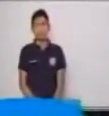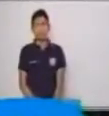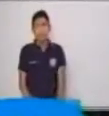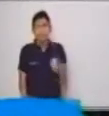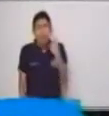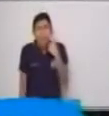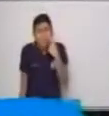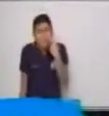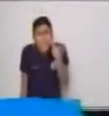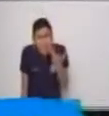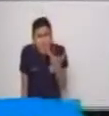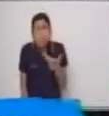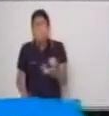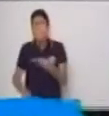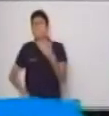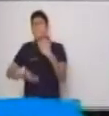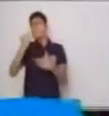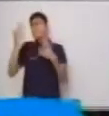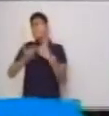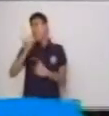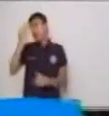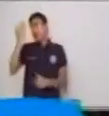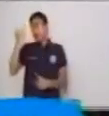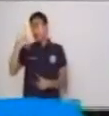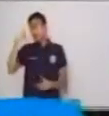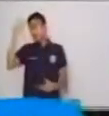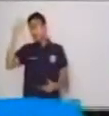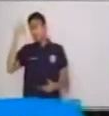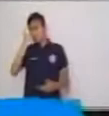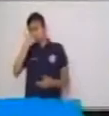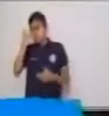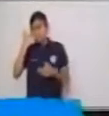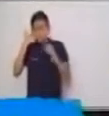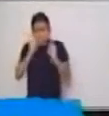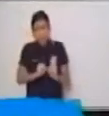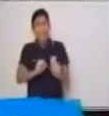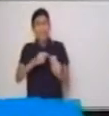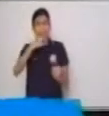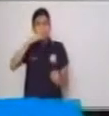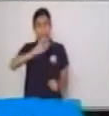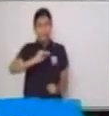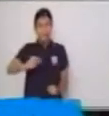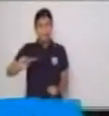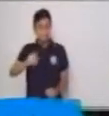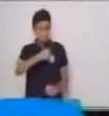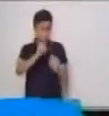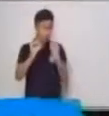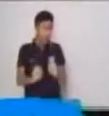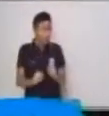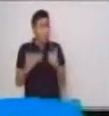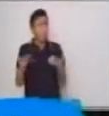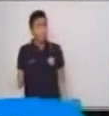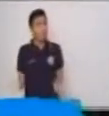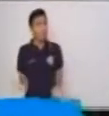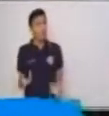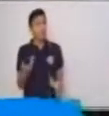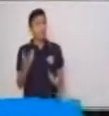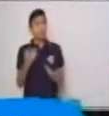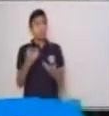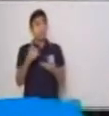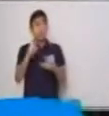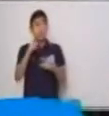¿Vieron? Así nos queda el planteamiento. Ustedes lo tienen que ir realizando dentro del